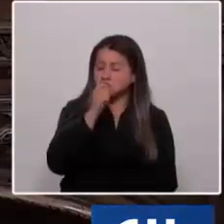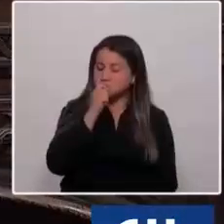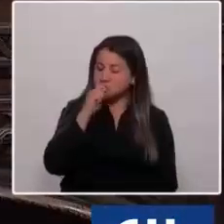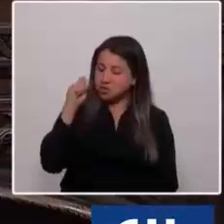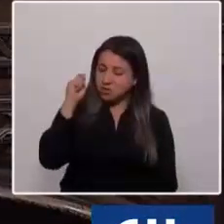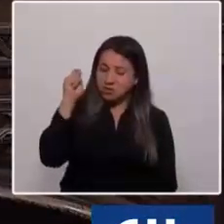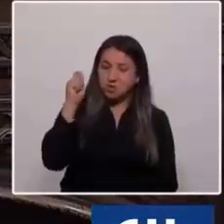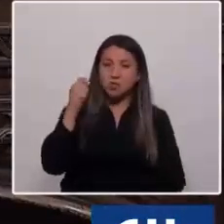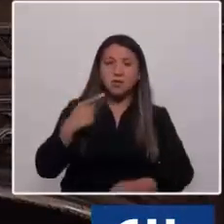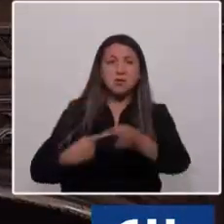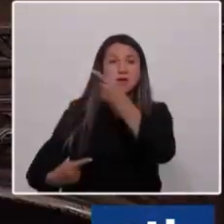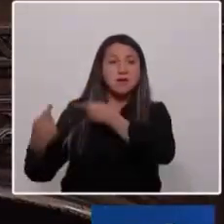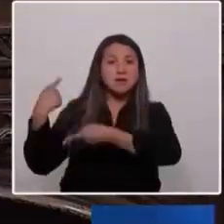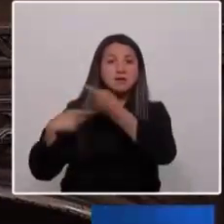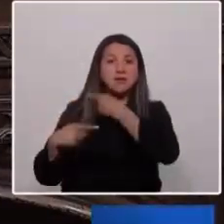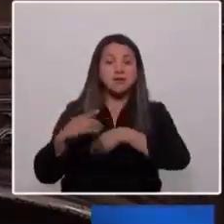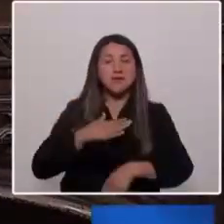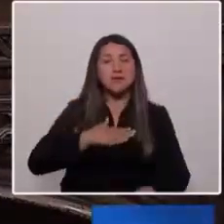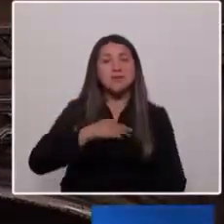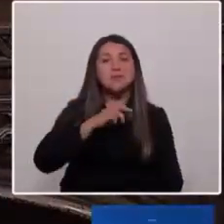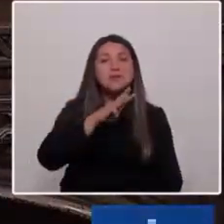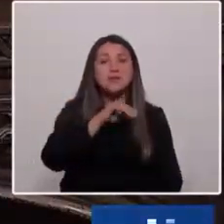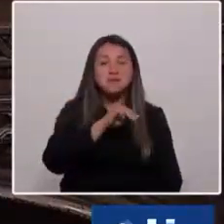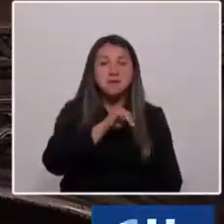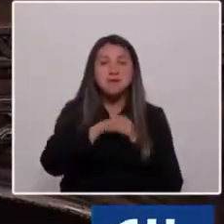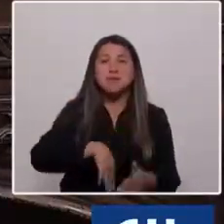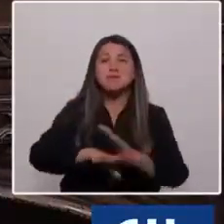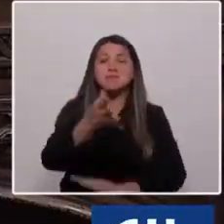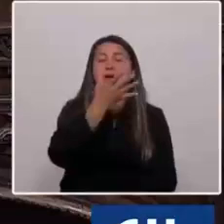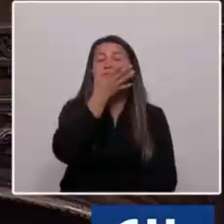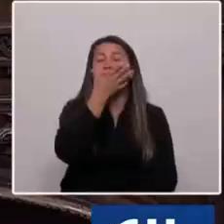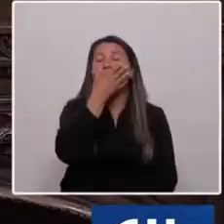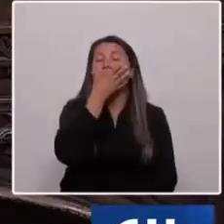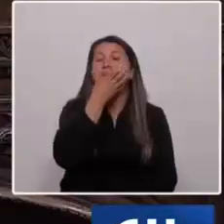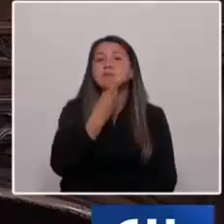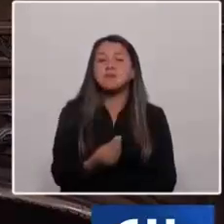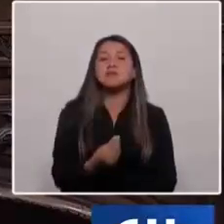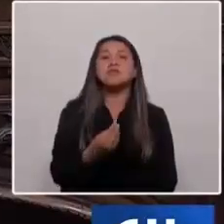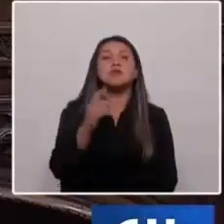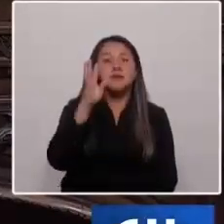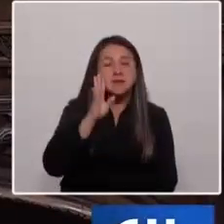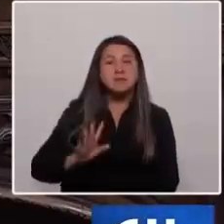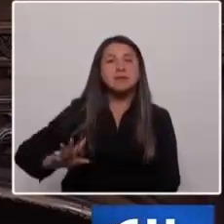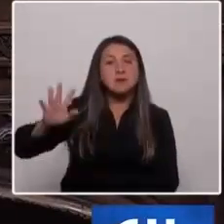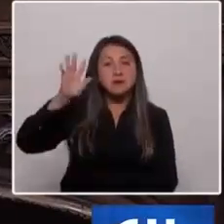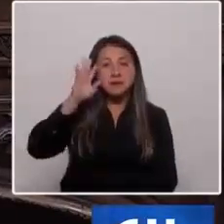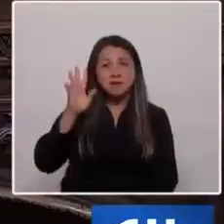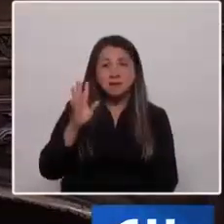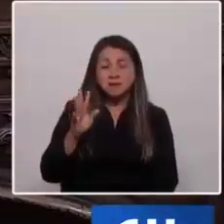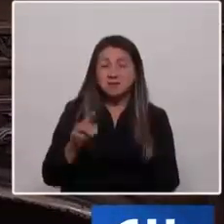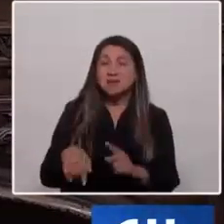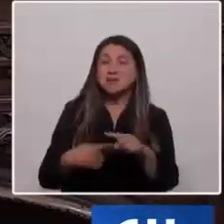memoria de mi madre, que es el más hermoso que habría imaginado jamás, el más bello de todos.